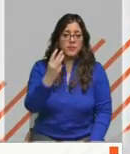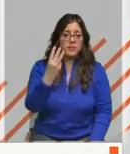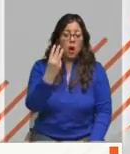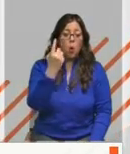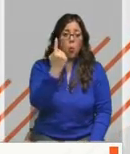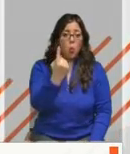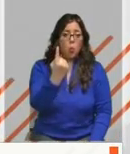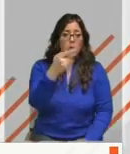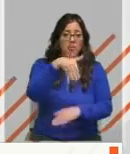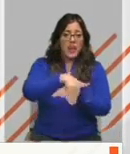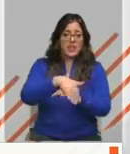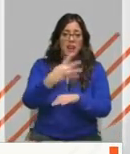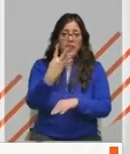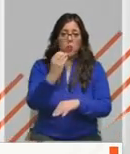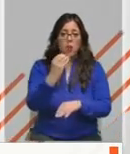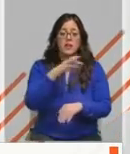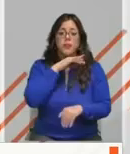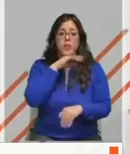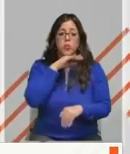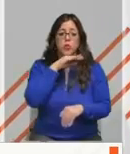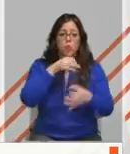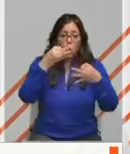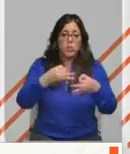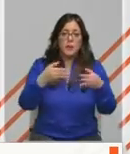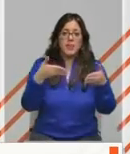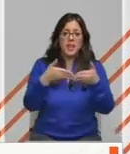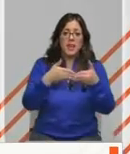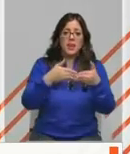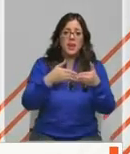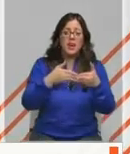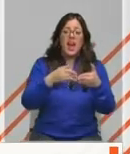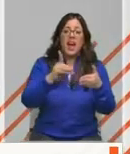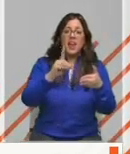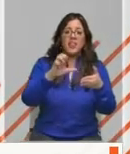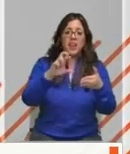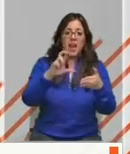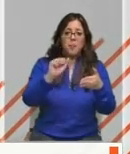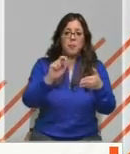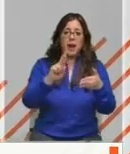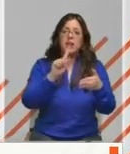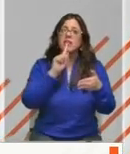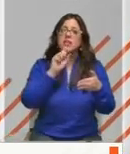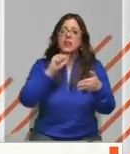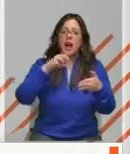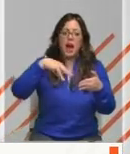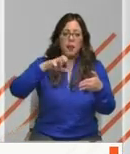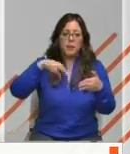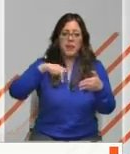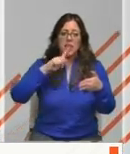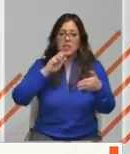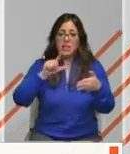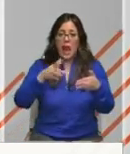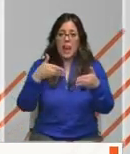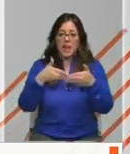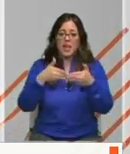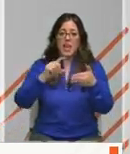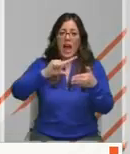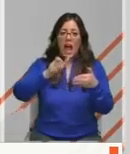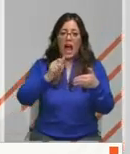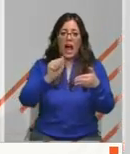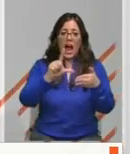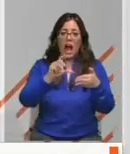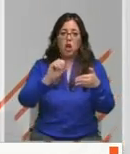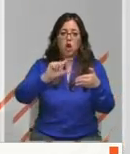horas con 40 minutos en la intersección de Departamental con Galo González. Todos ellos quedaron igual de sorprendidos